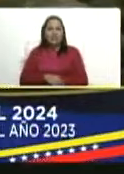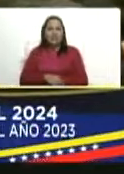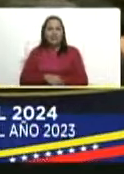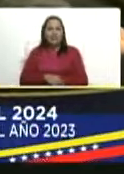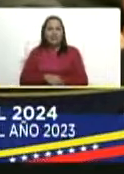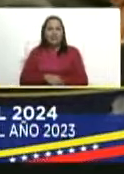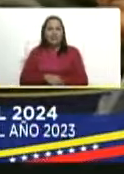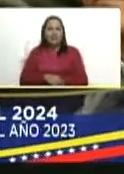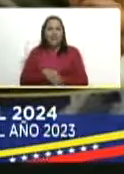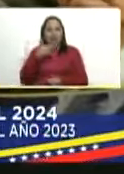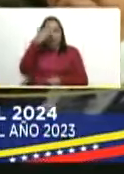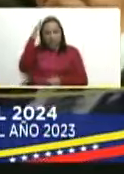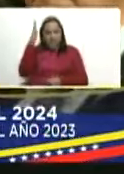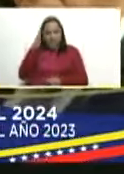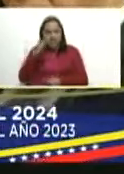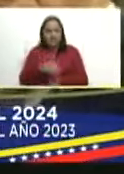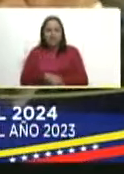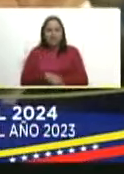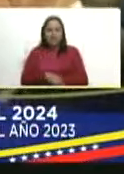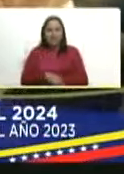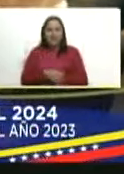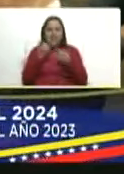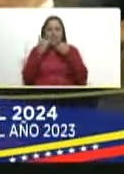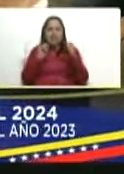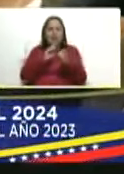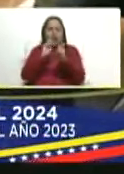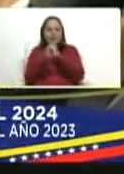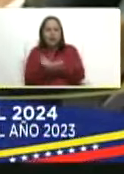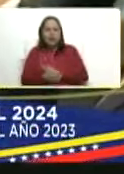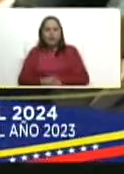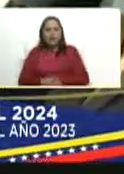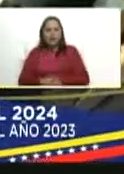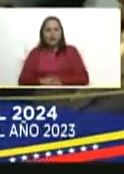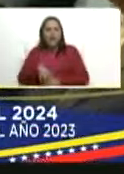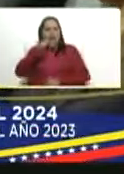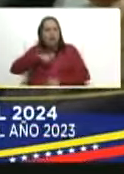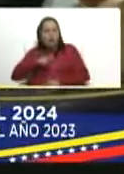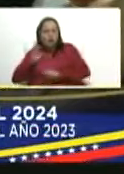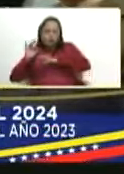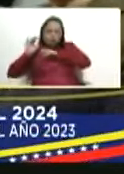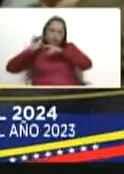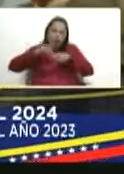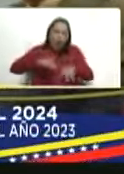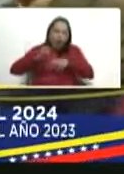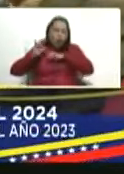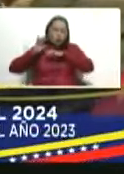al árabe. Y bajaron, y bajaron, y bajaron.